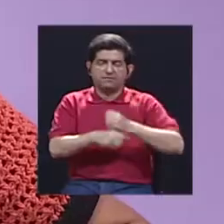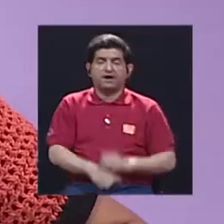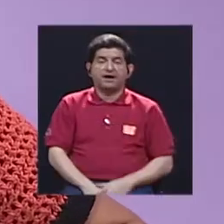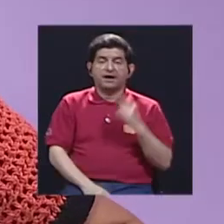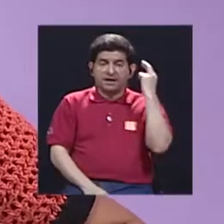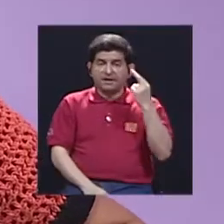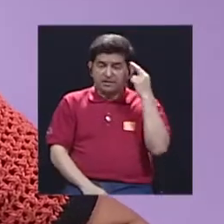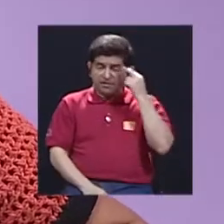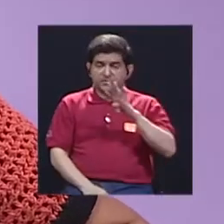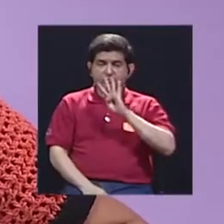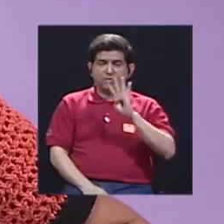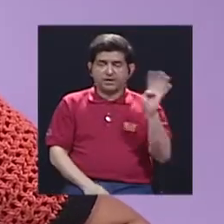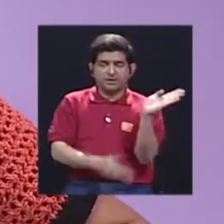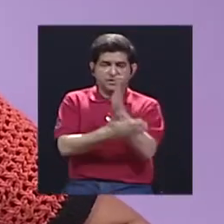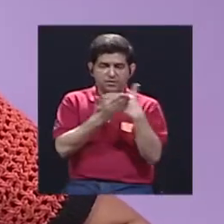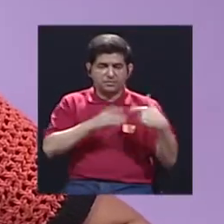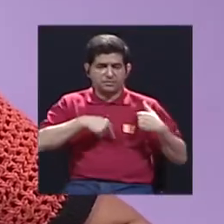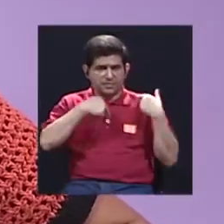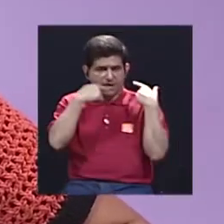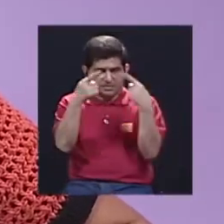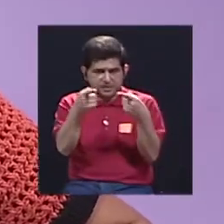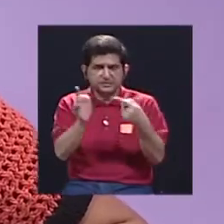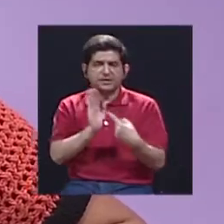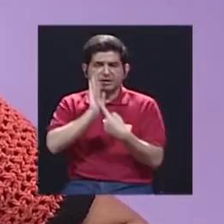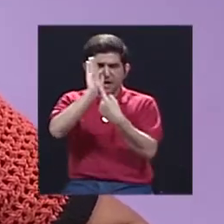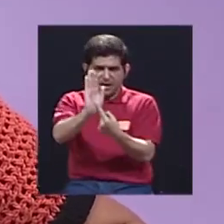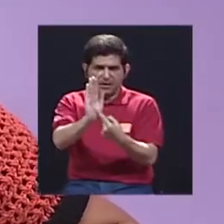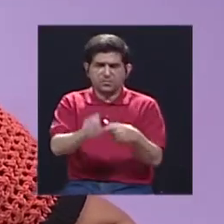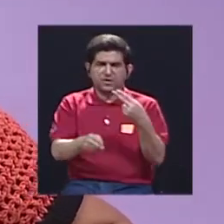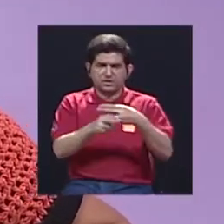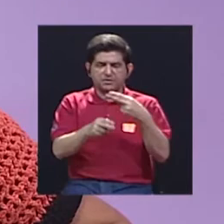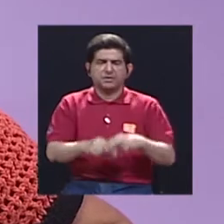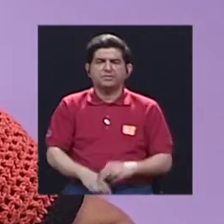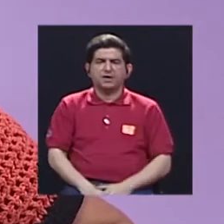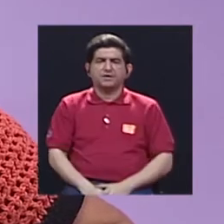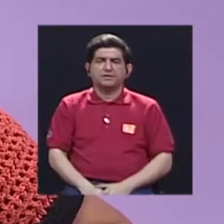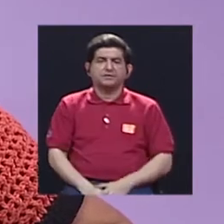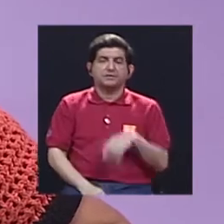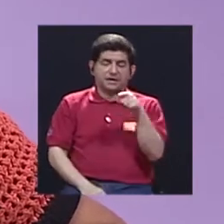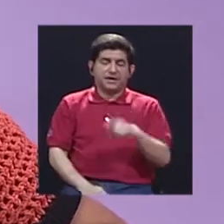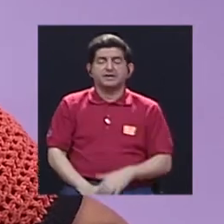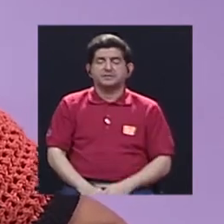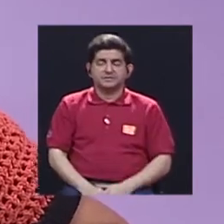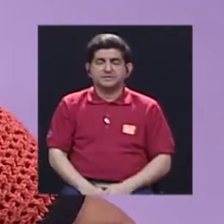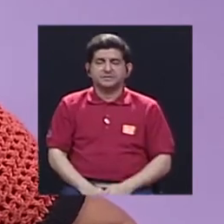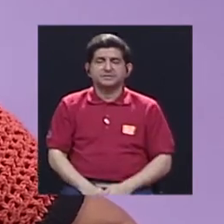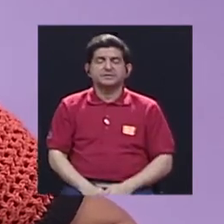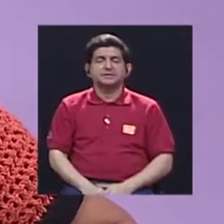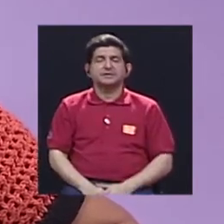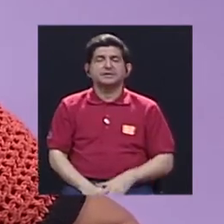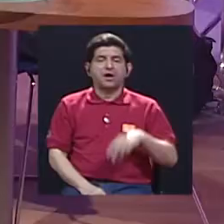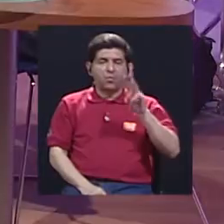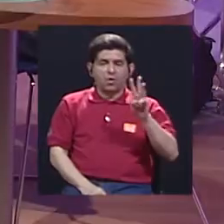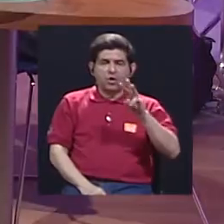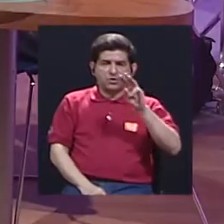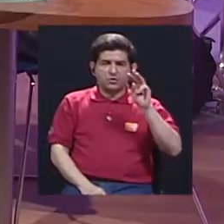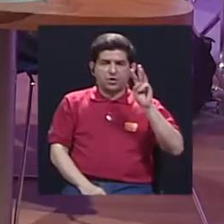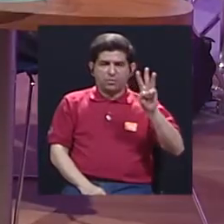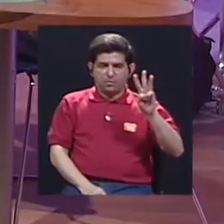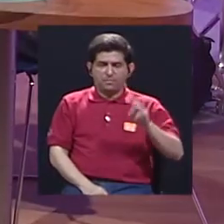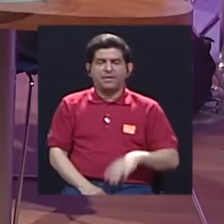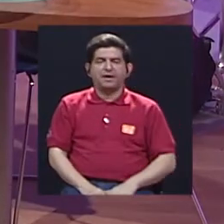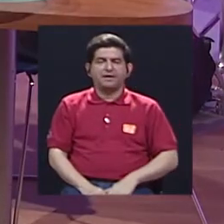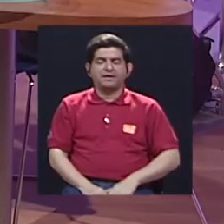llevando 44 piezas ahora a esta muestra que se va a llamar Wonder Woman Art Bra Riga 2015.